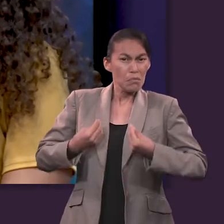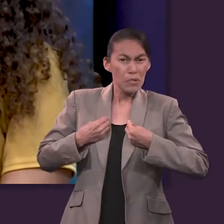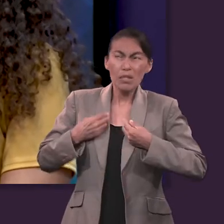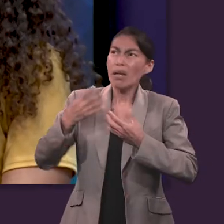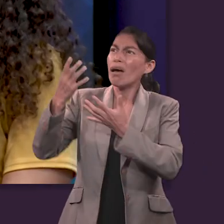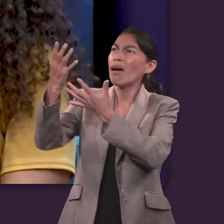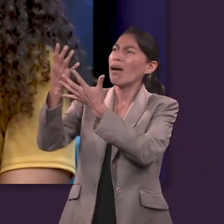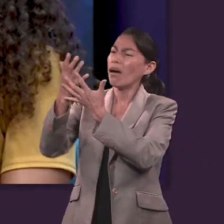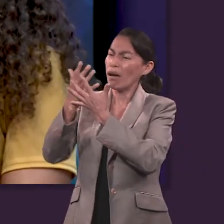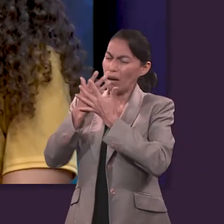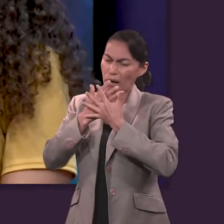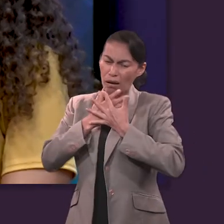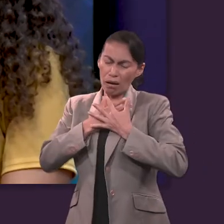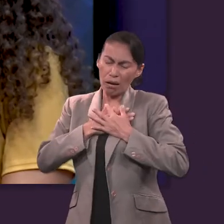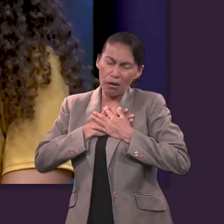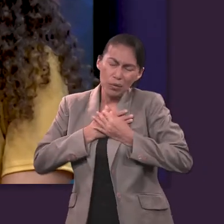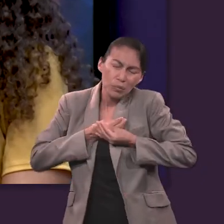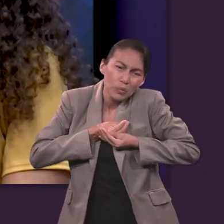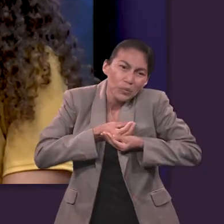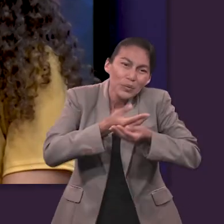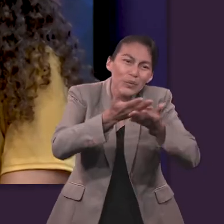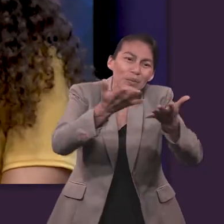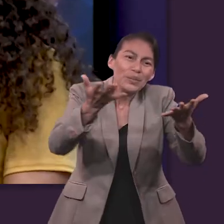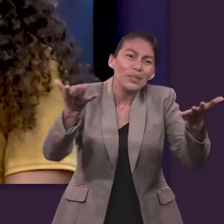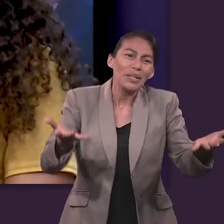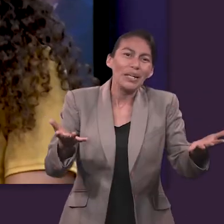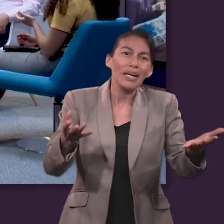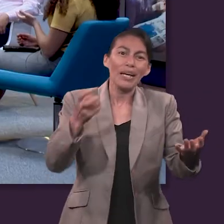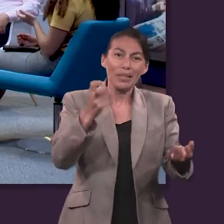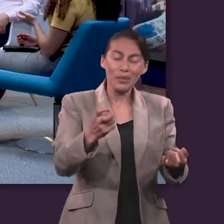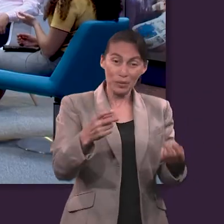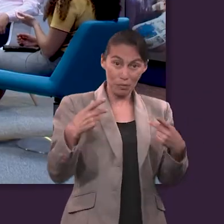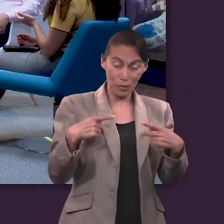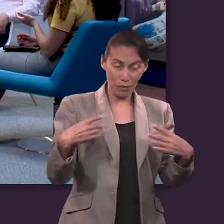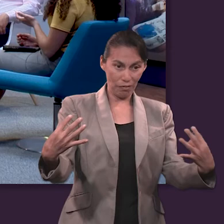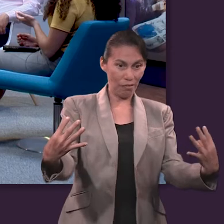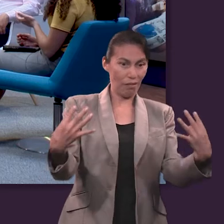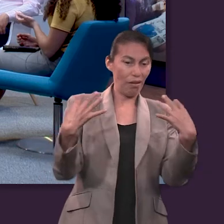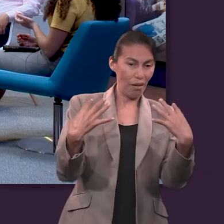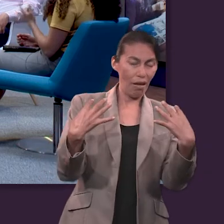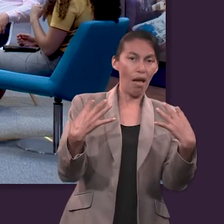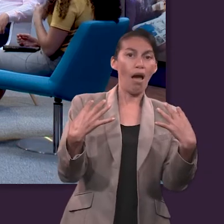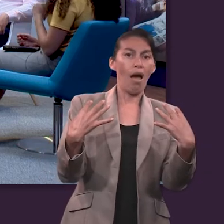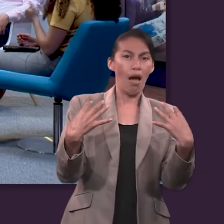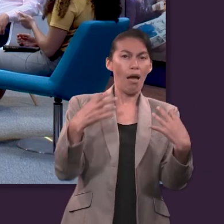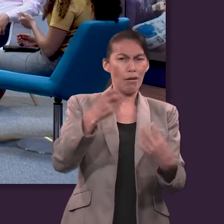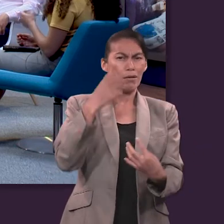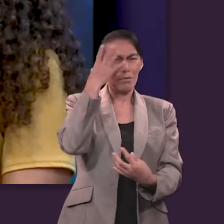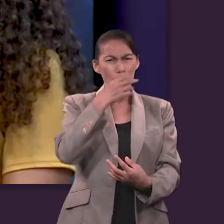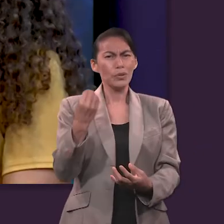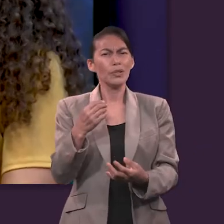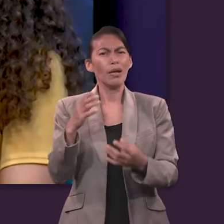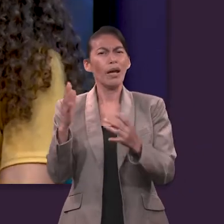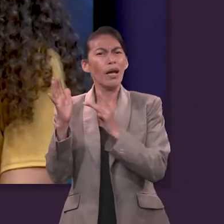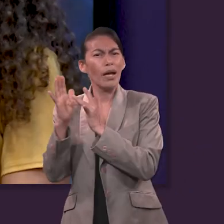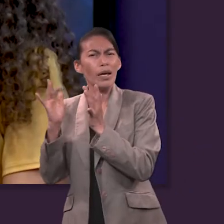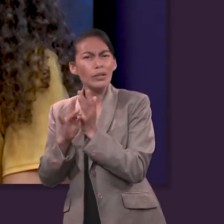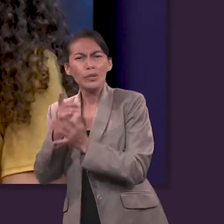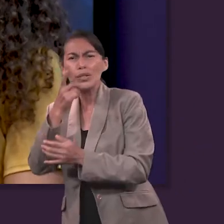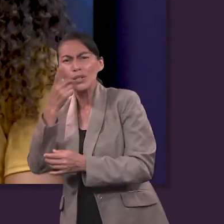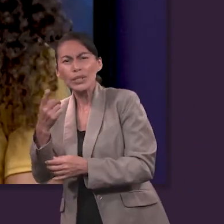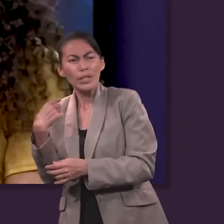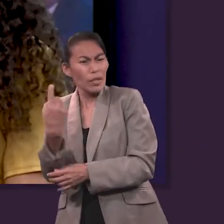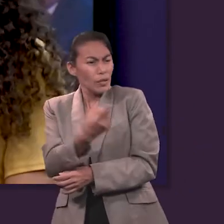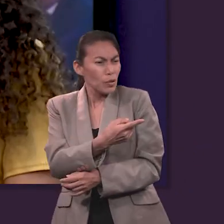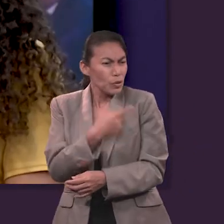vidas realmente reflejen el carácter de Jesús, las demás personas van a comenzar a notarlo. Jesús dijo, tenemos que ser la luz del